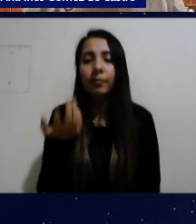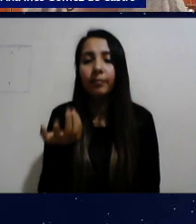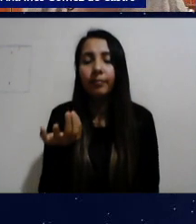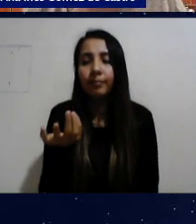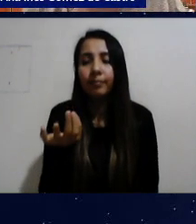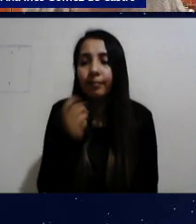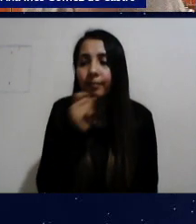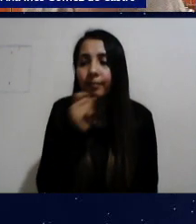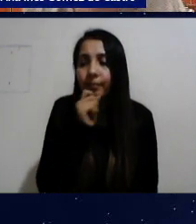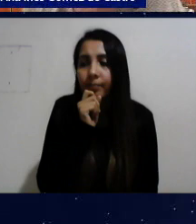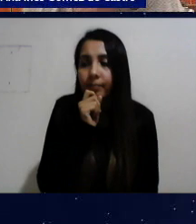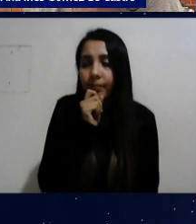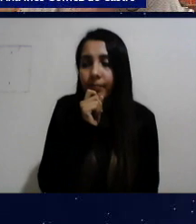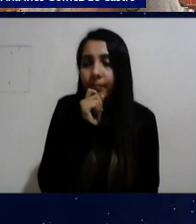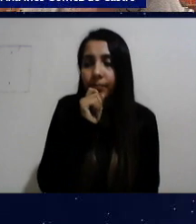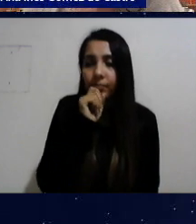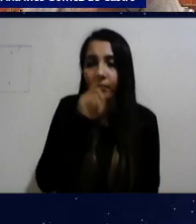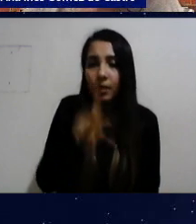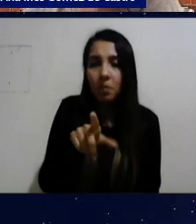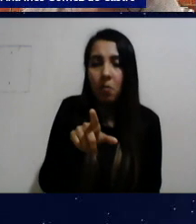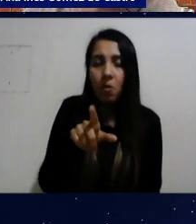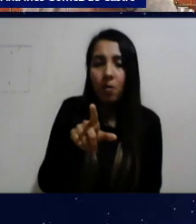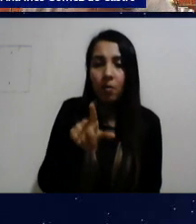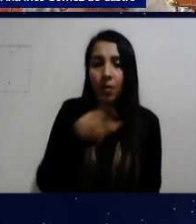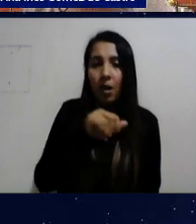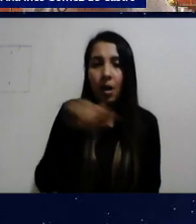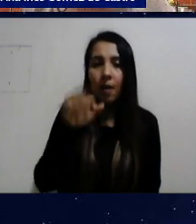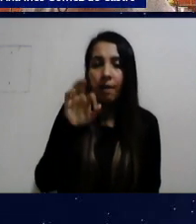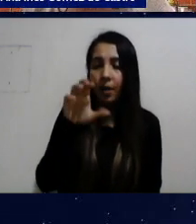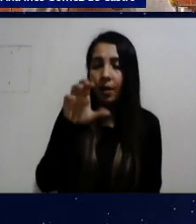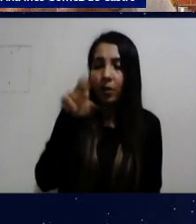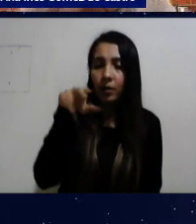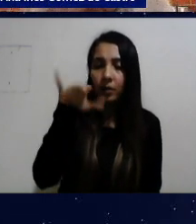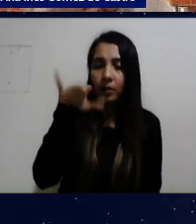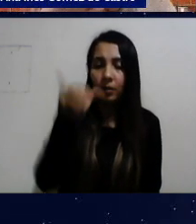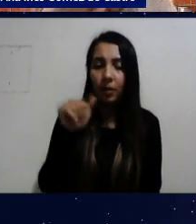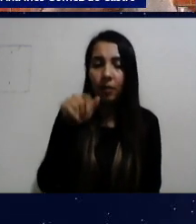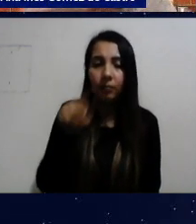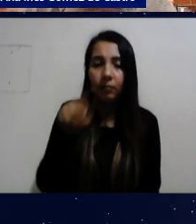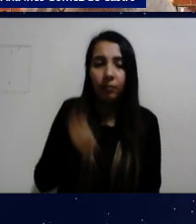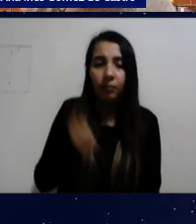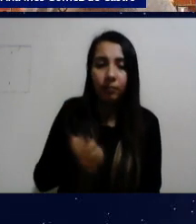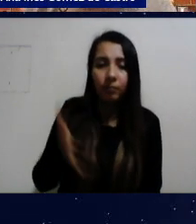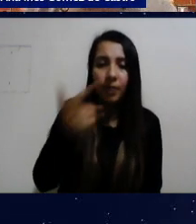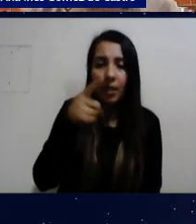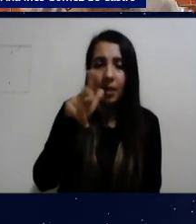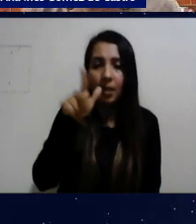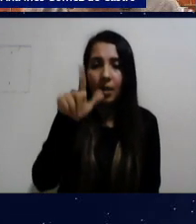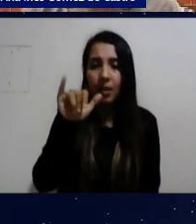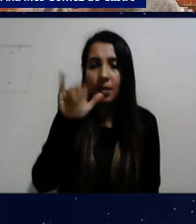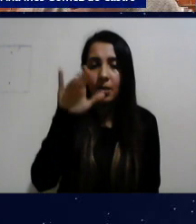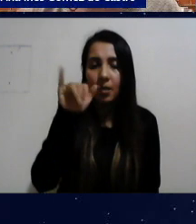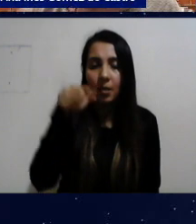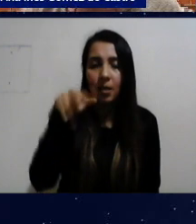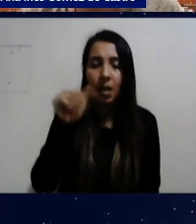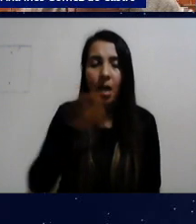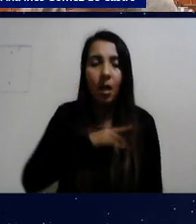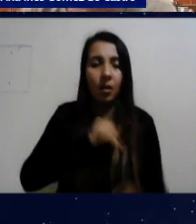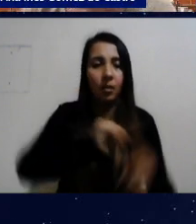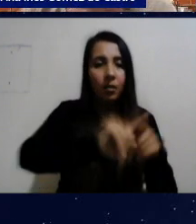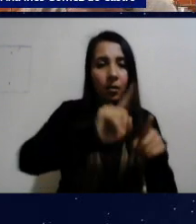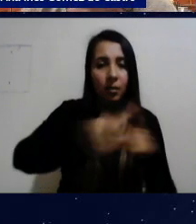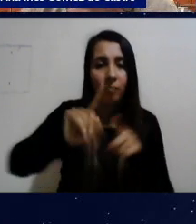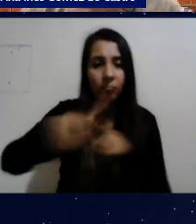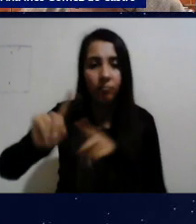Pues porque en la misma zona de radiofrecuencias donde se puede detectar la glicina hay